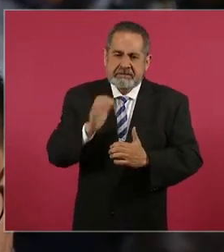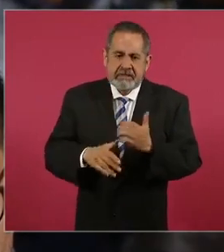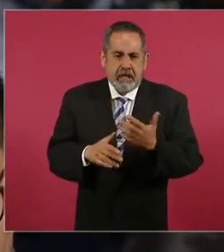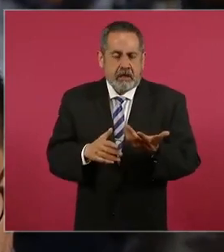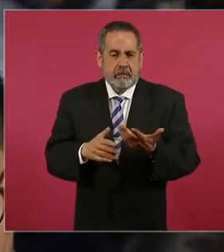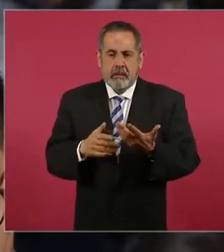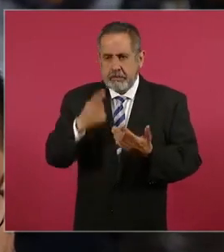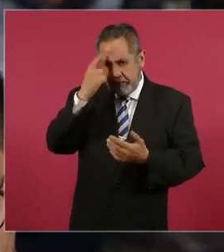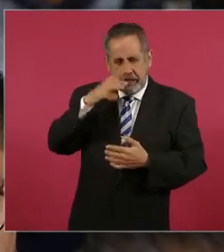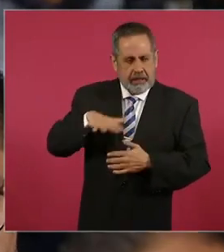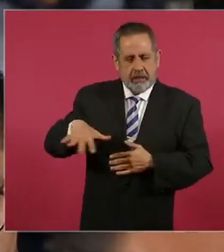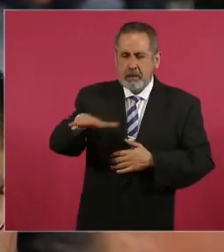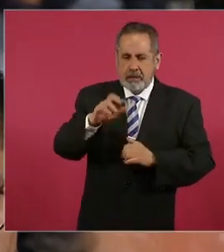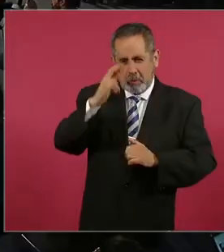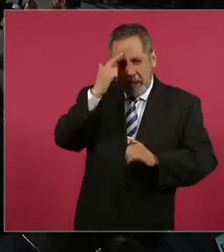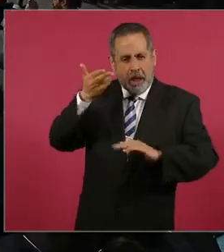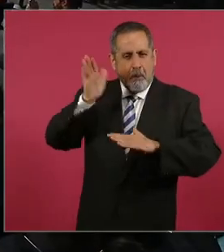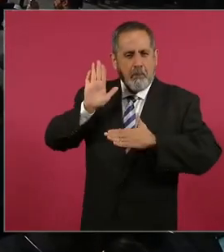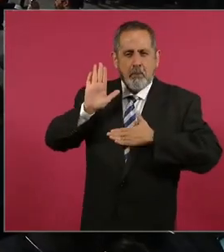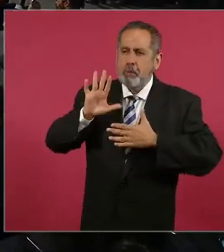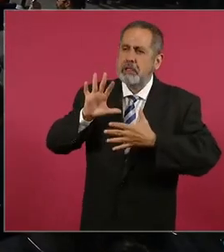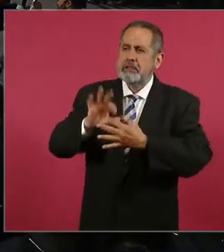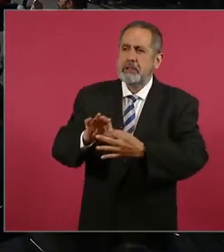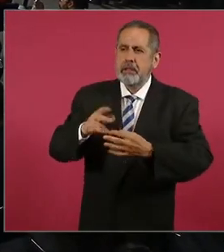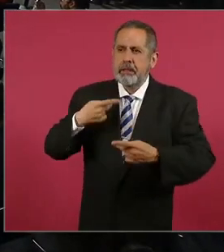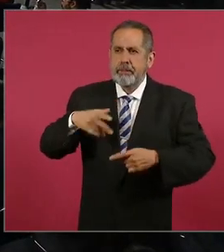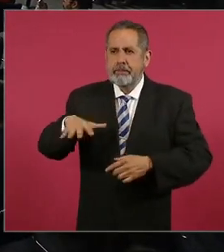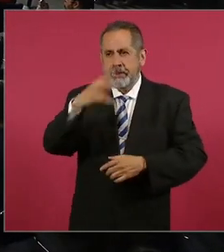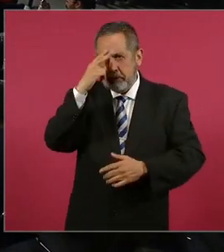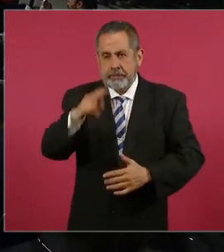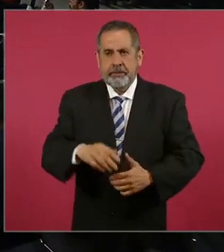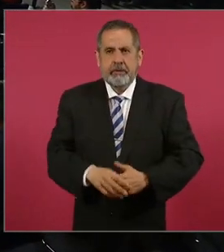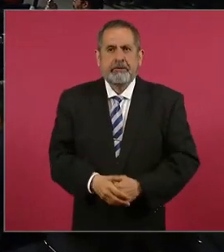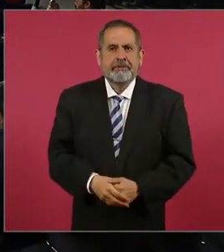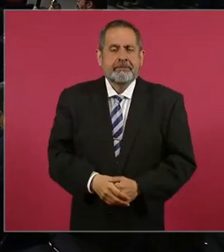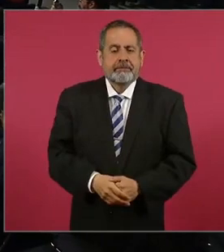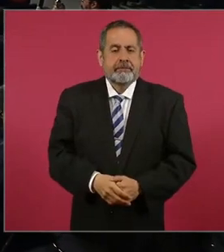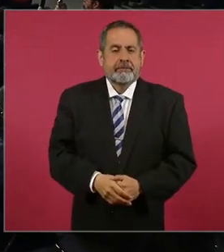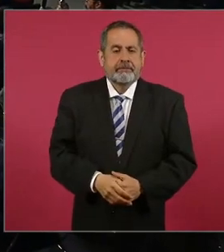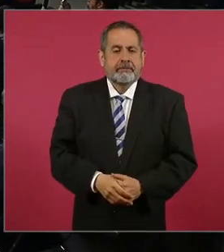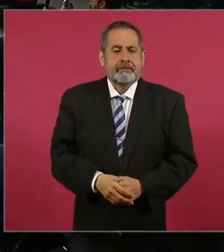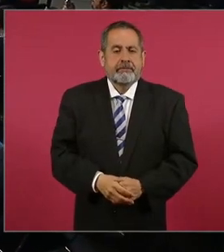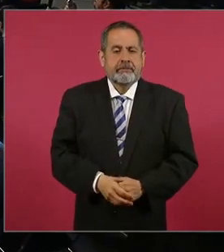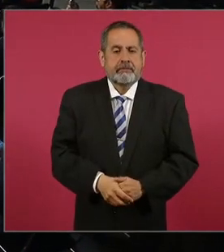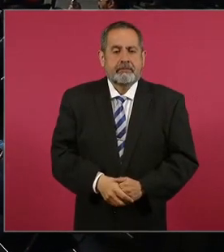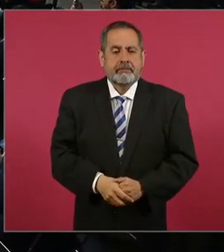con el pueblo de México? Esa sería la primera. Nos sentimos